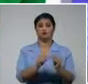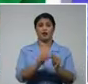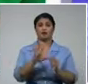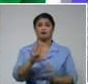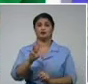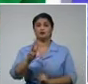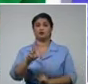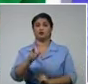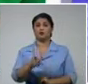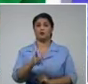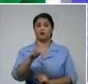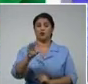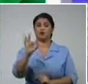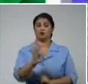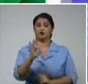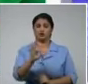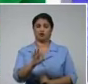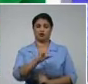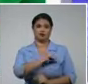53,1%.